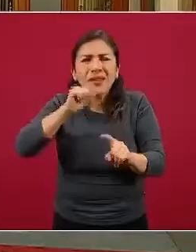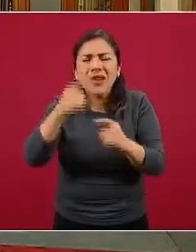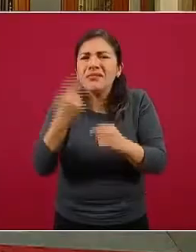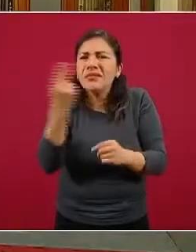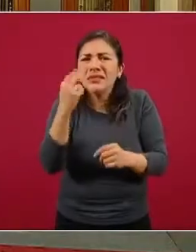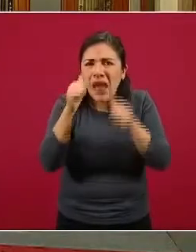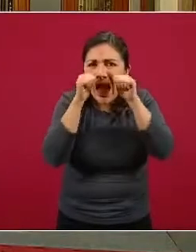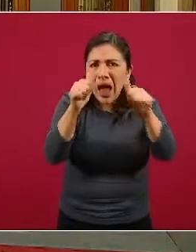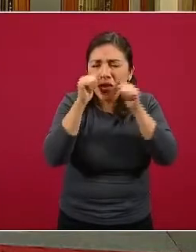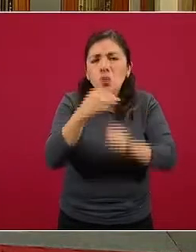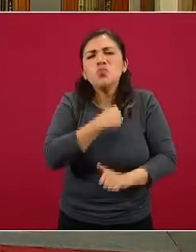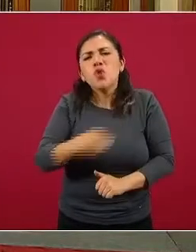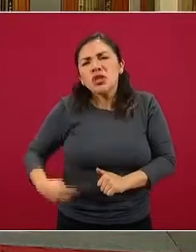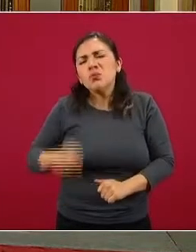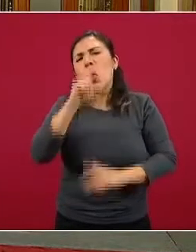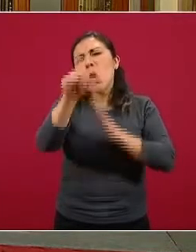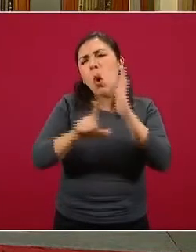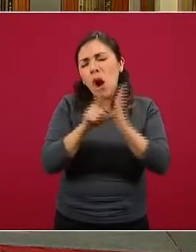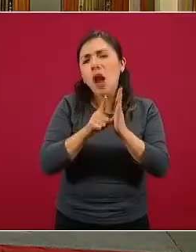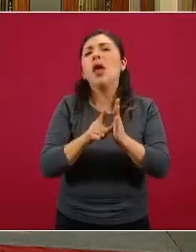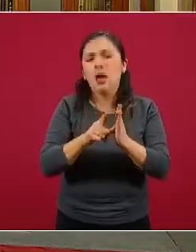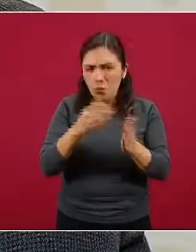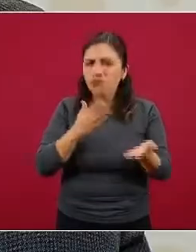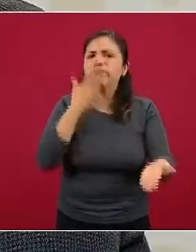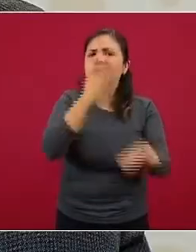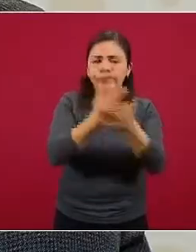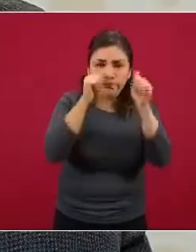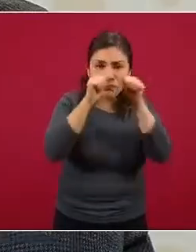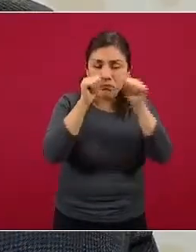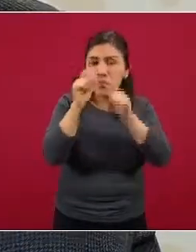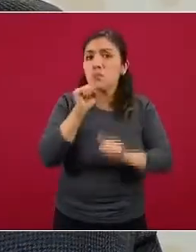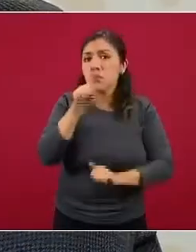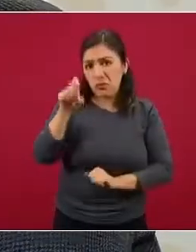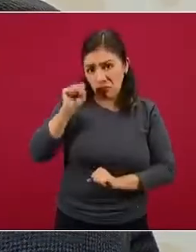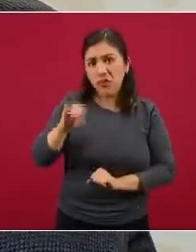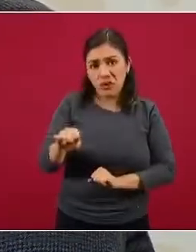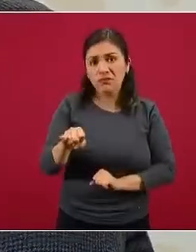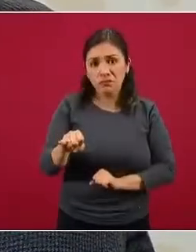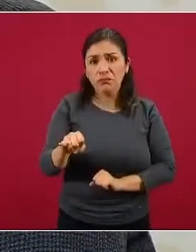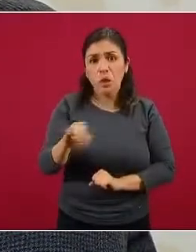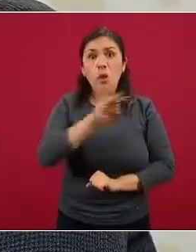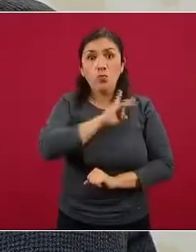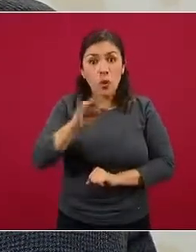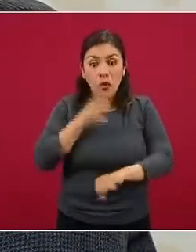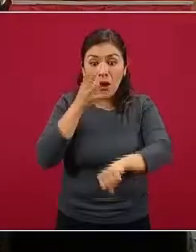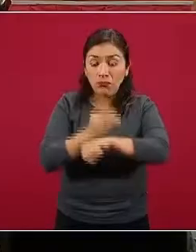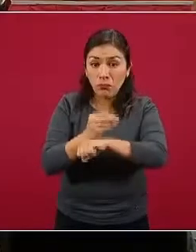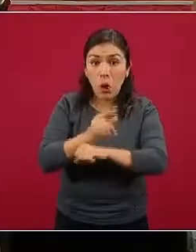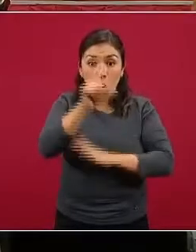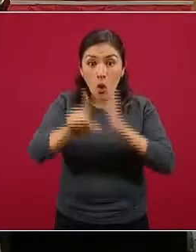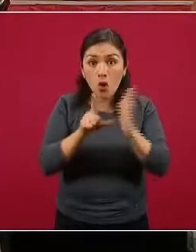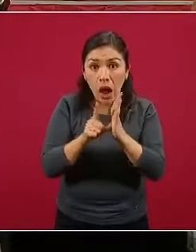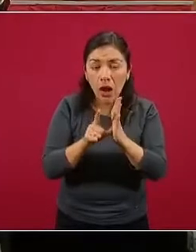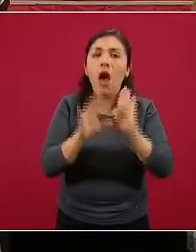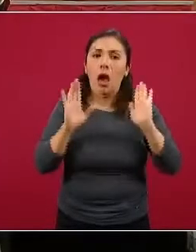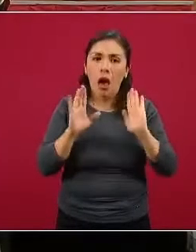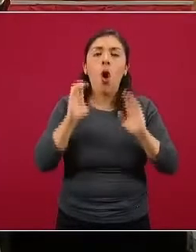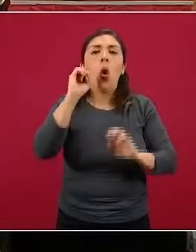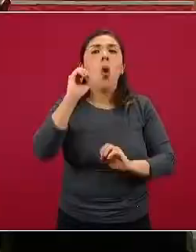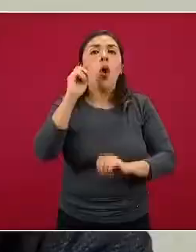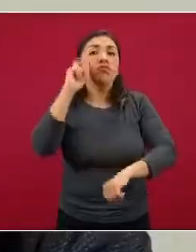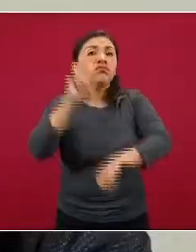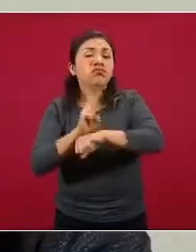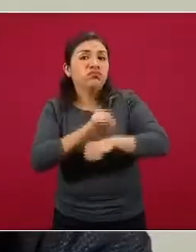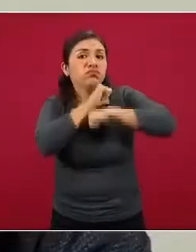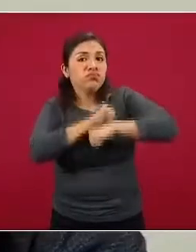algún municipio, en alguna localidad, son atendidas desde este nivel. Si se puede resolver desde el nivel local, nivel